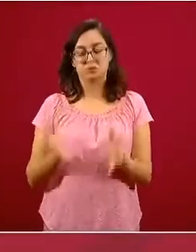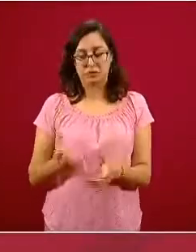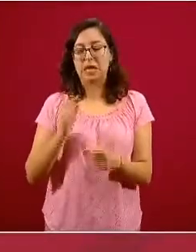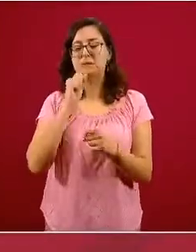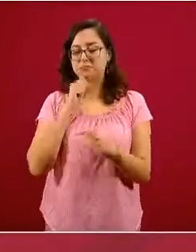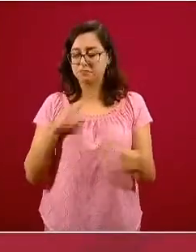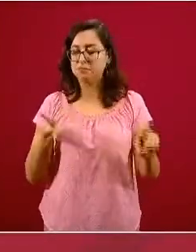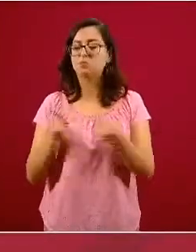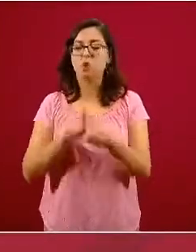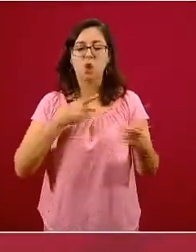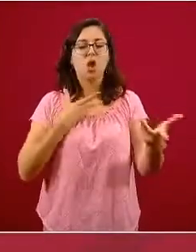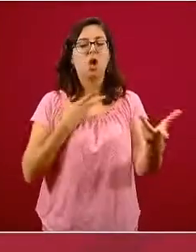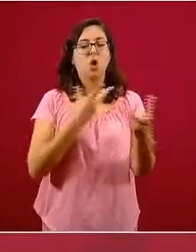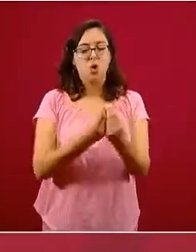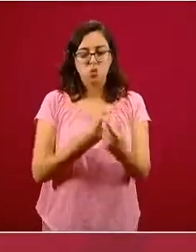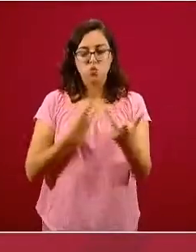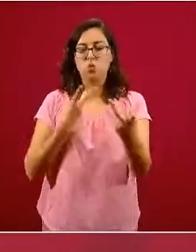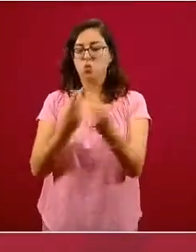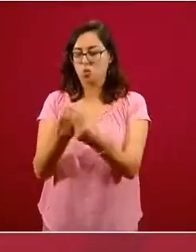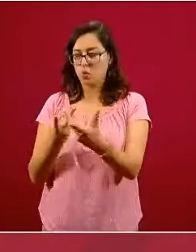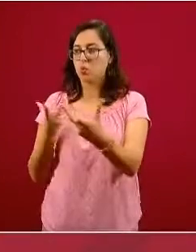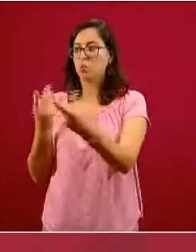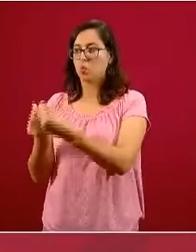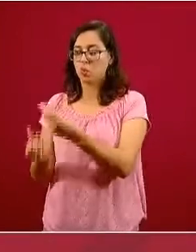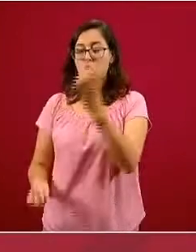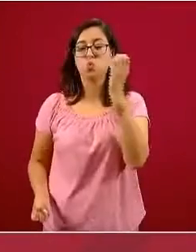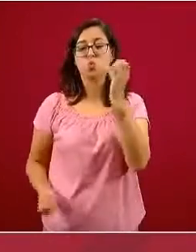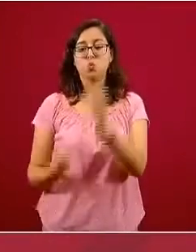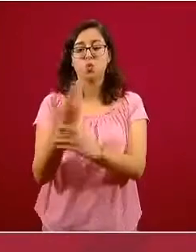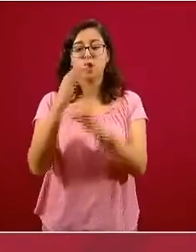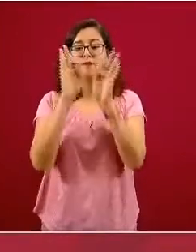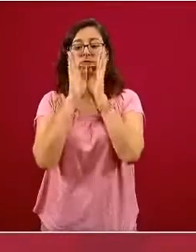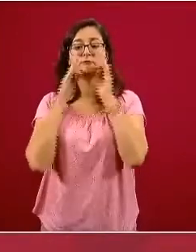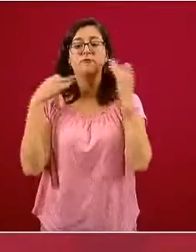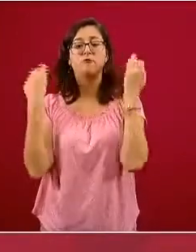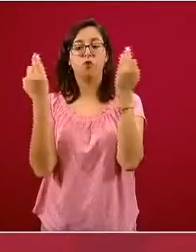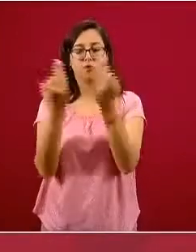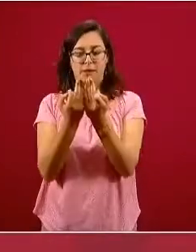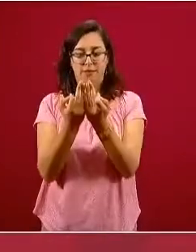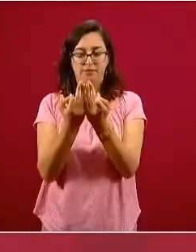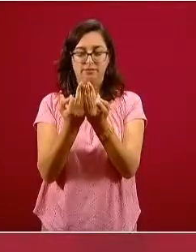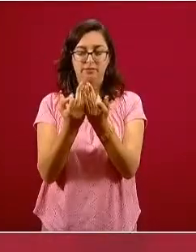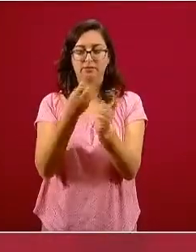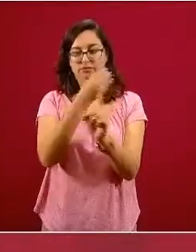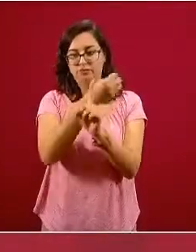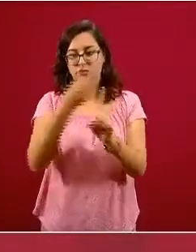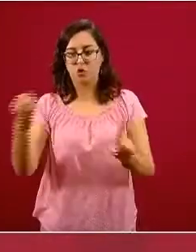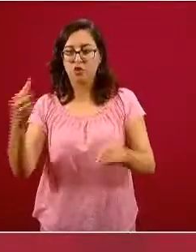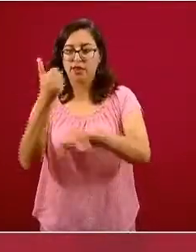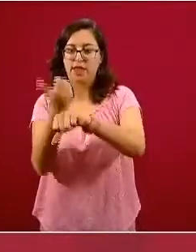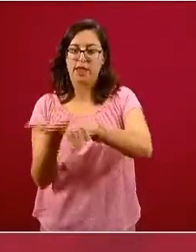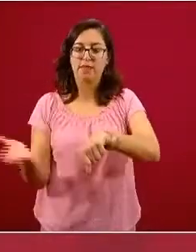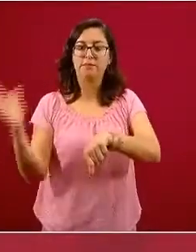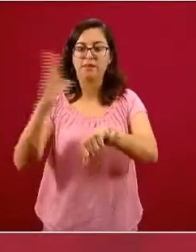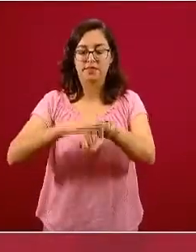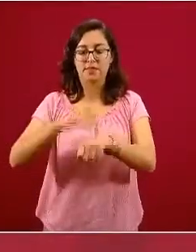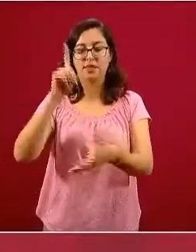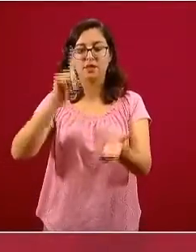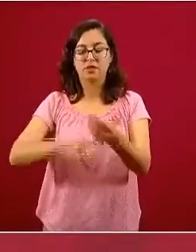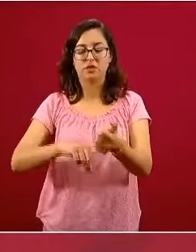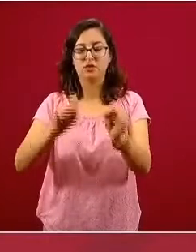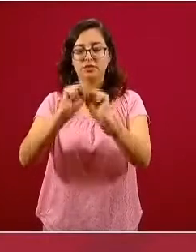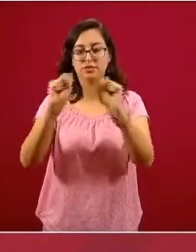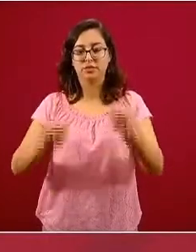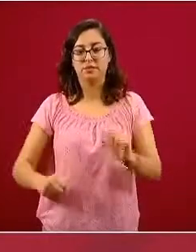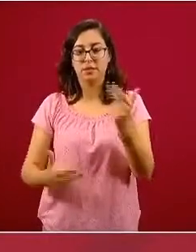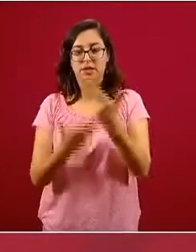en varios cambios, una reorientación de cómo se estructura administrativamente el Sistema Nacional